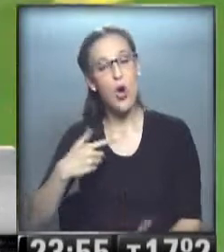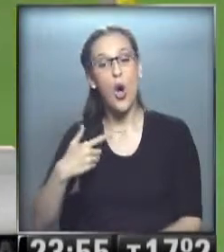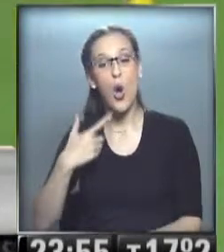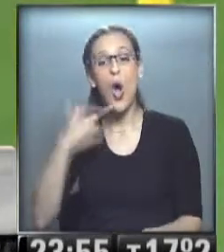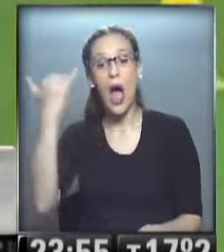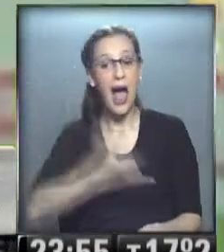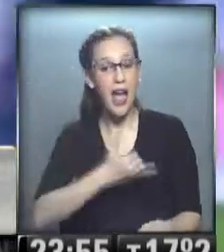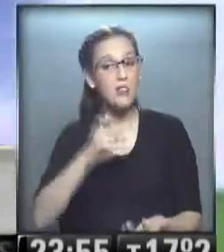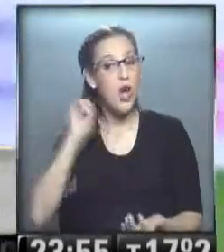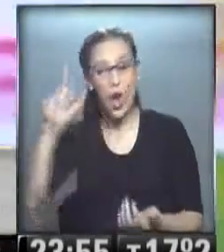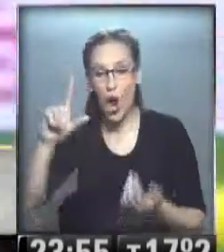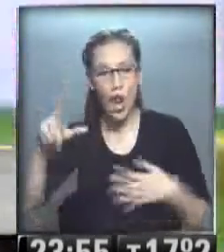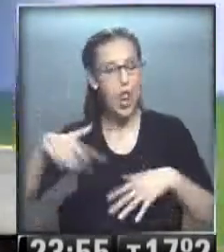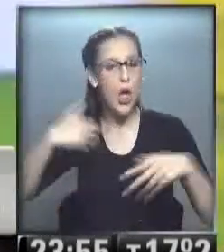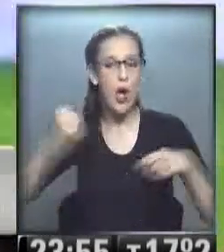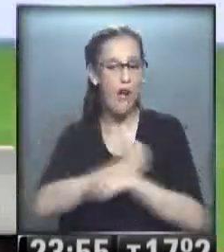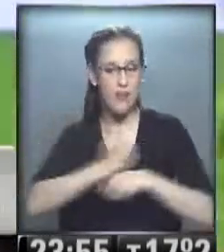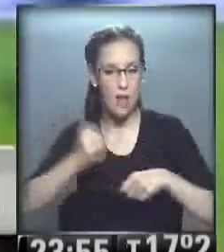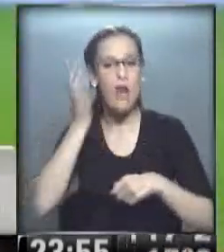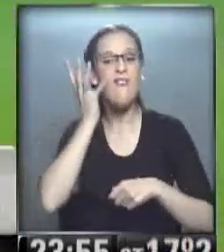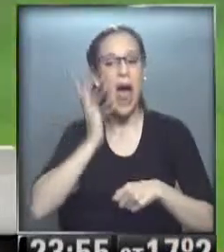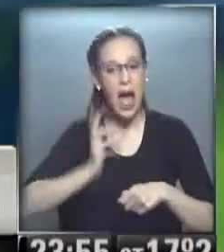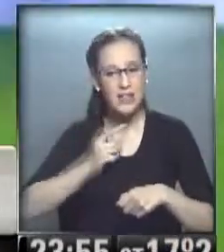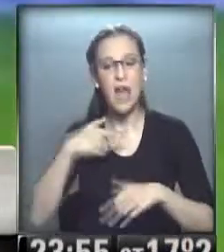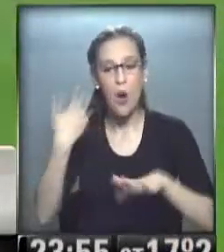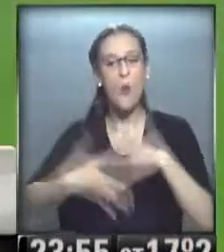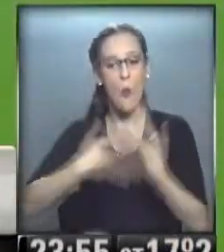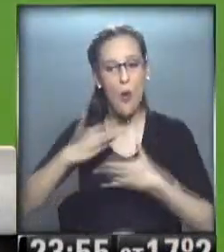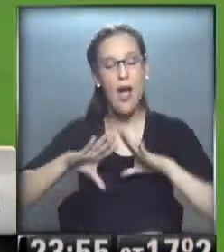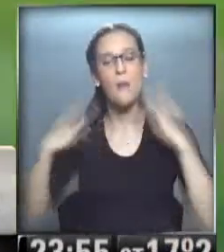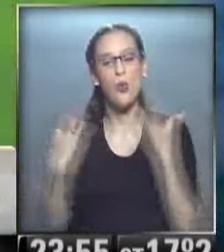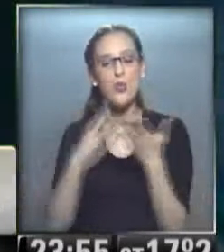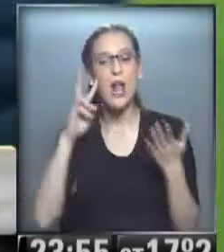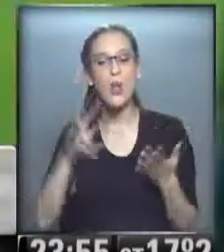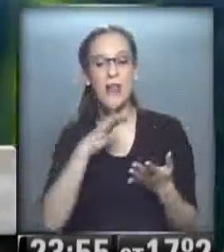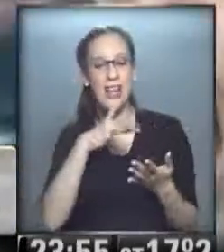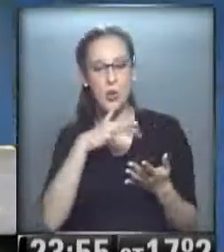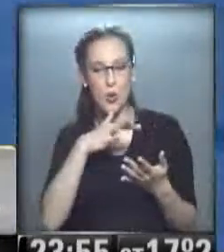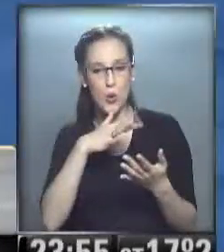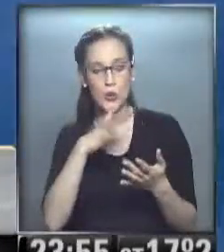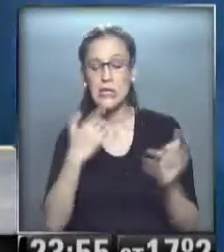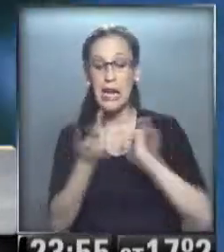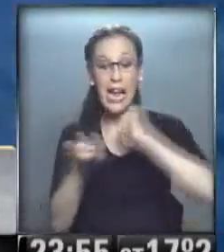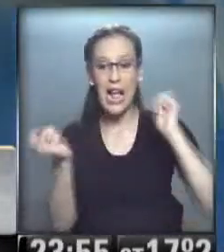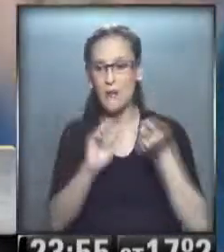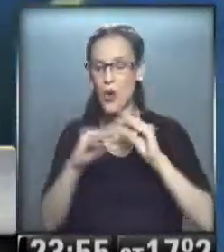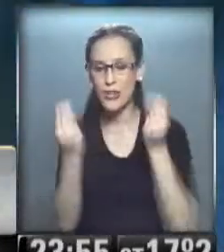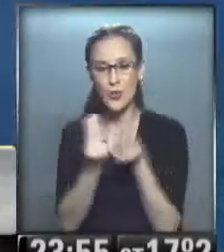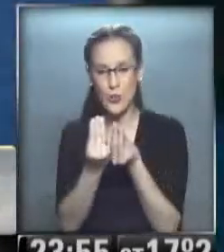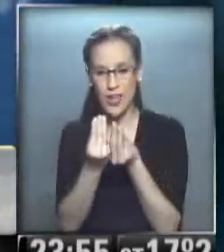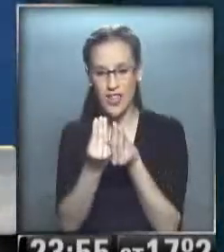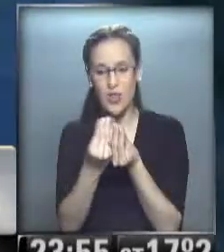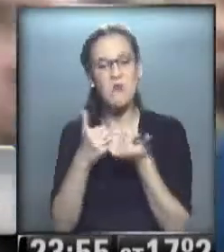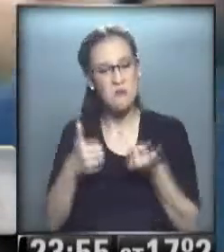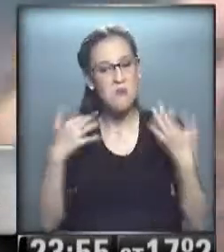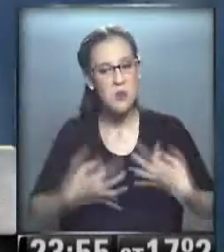cifras definitivas y Francia entonces también está en el próximo Mundial de Brasil 2014. Dio vuelta al resultado de la ida, que fue 0-2,